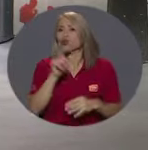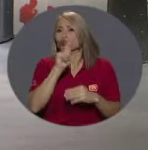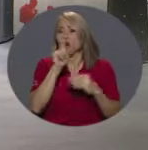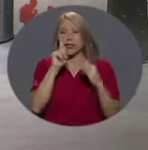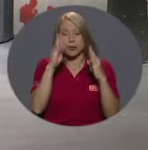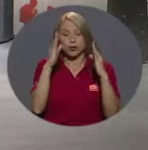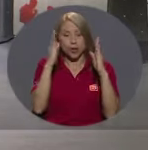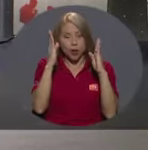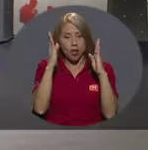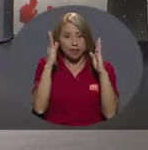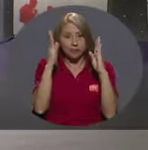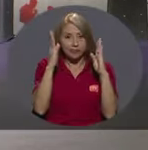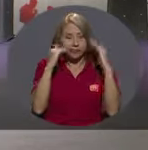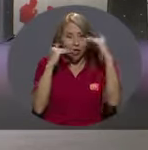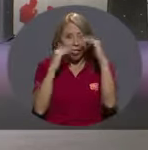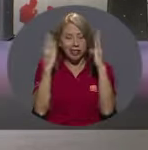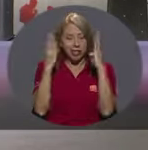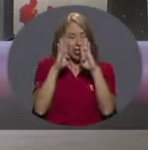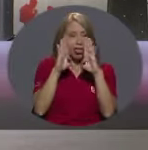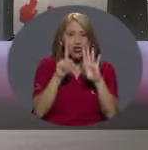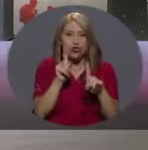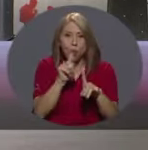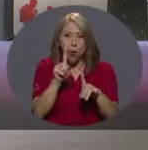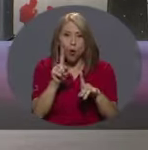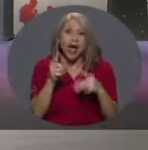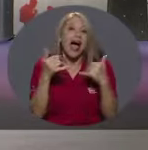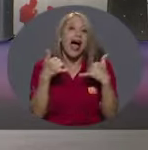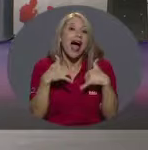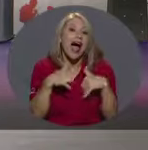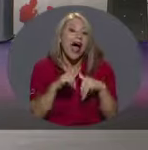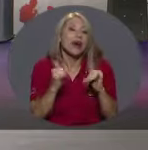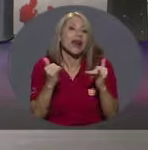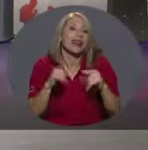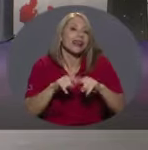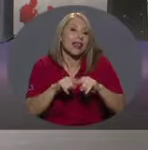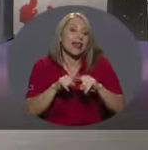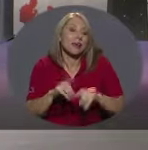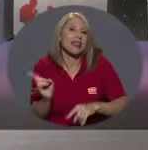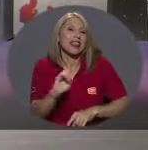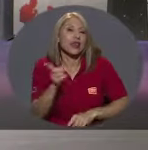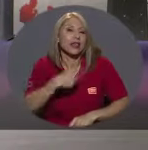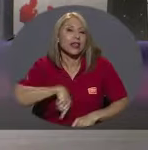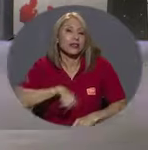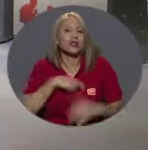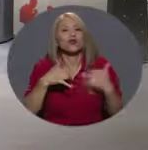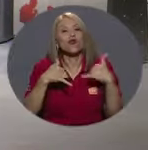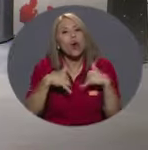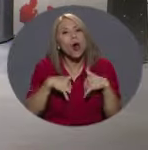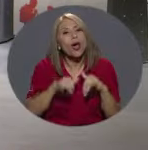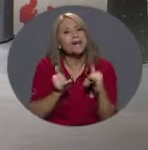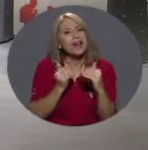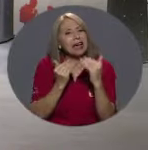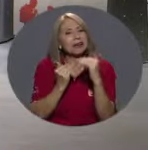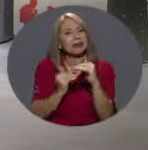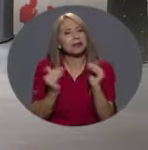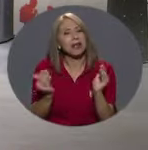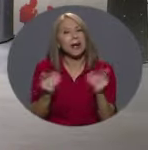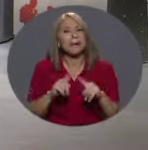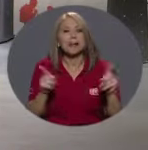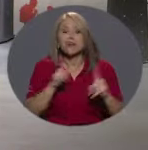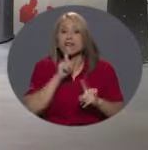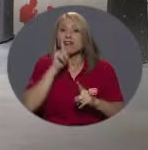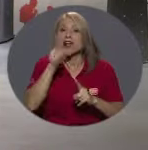burbuja, ¿verdad? Que aunque todavía seguimos mini burbujas, dependiendo de dónde estemos,